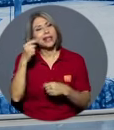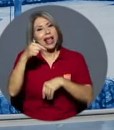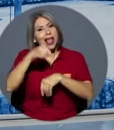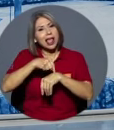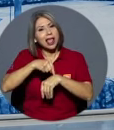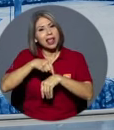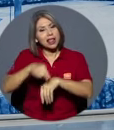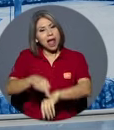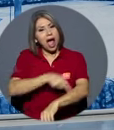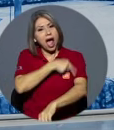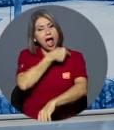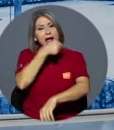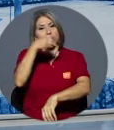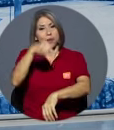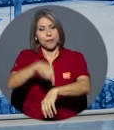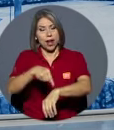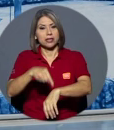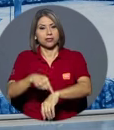plazo.